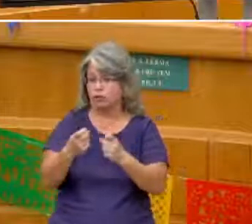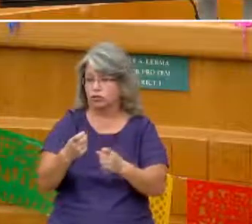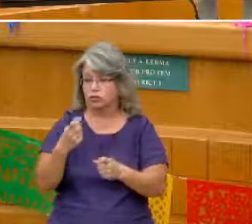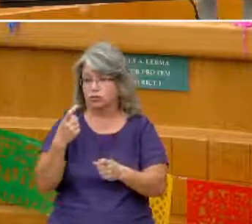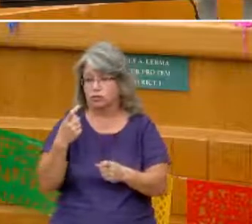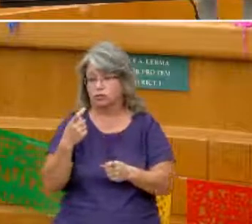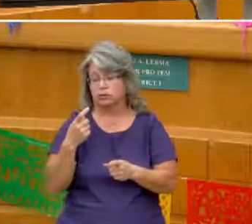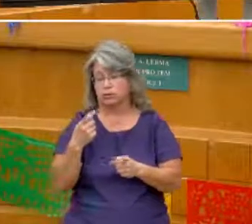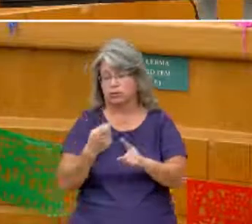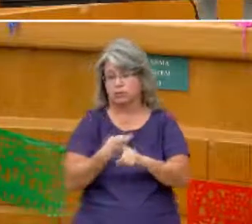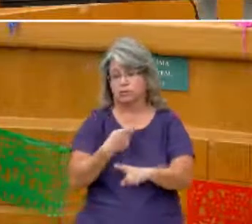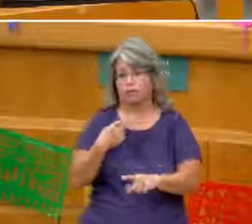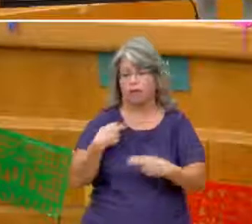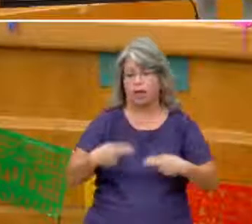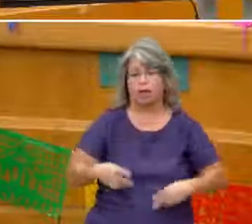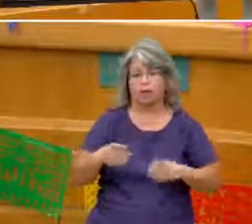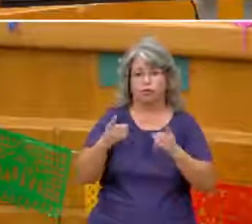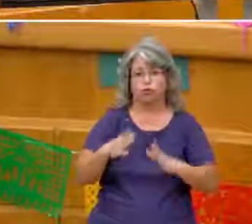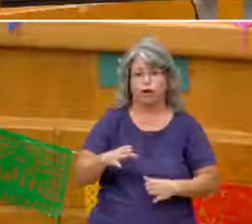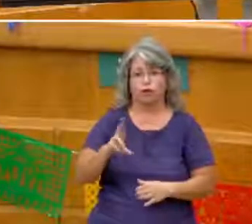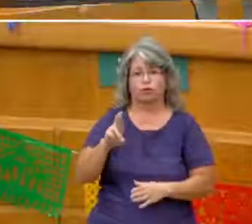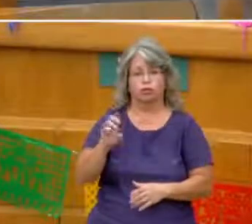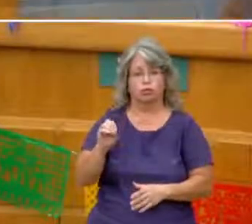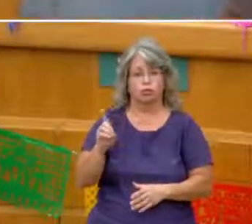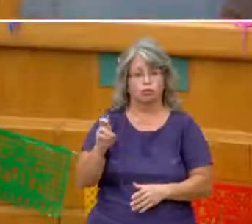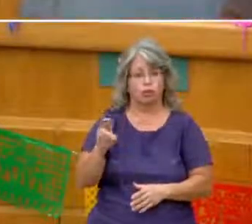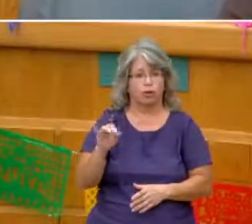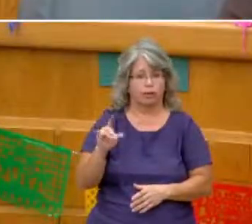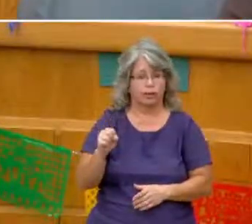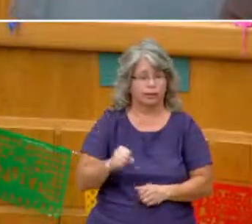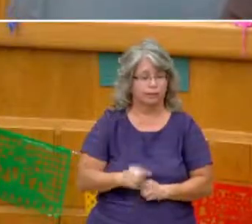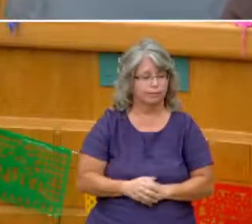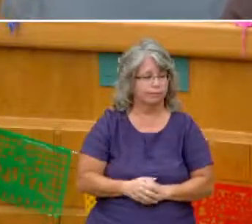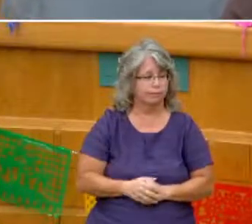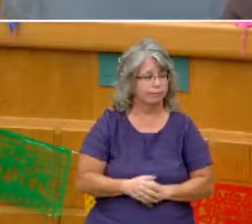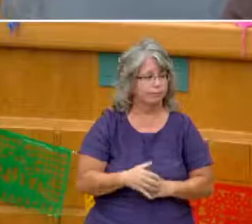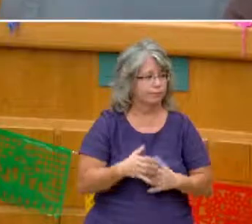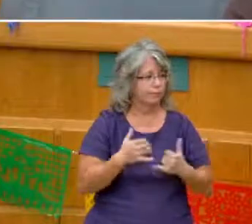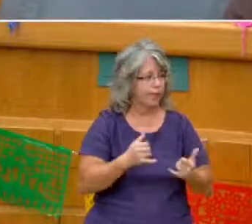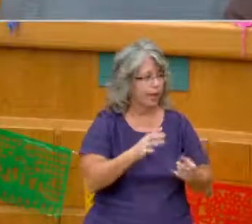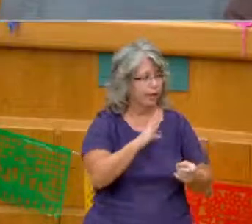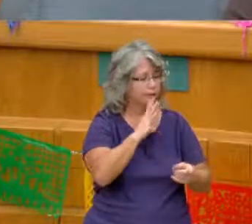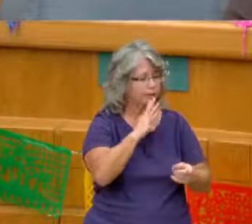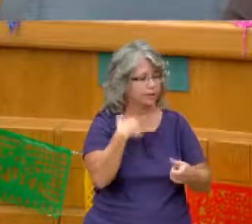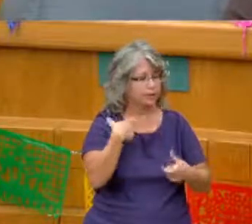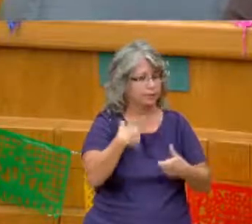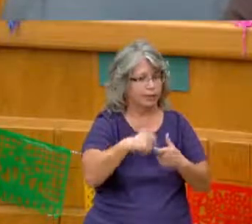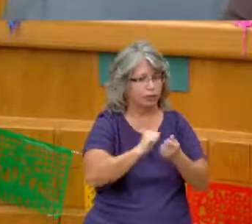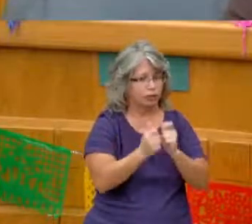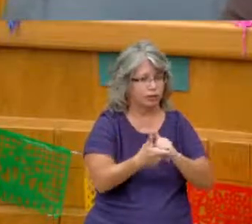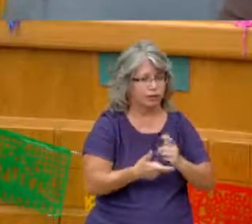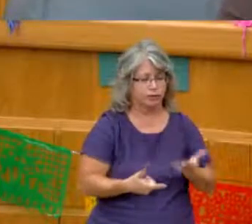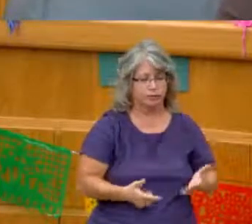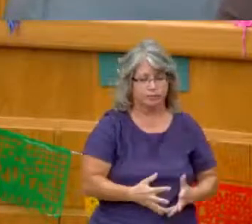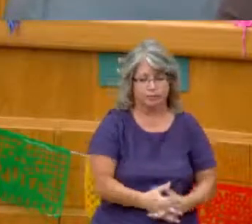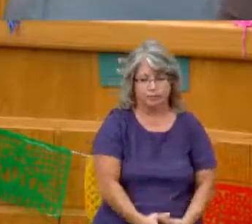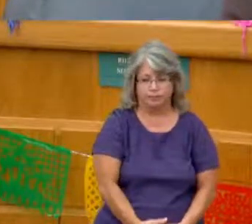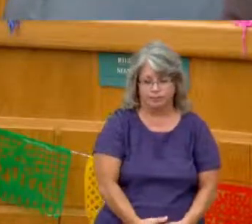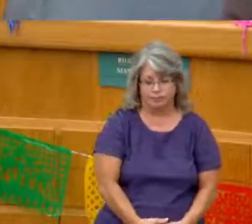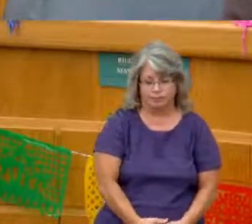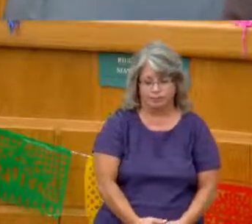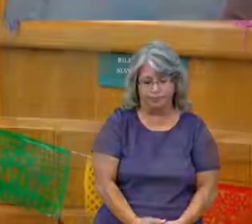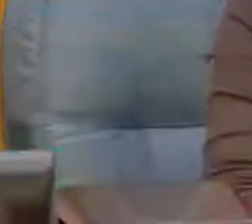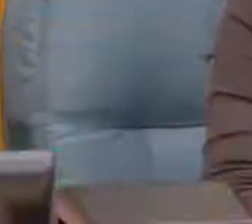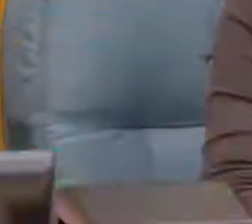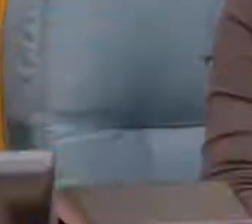contagiado por segunda ocasión de COVID es de 27 pacientes que estaban completamente vacunados y 229 personas no vacunadas contra el COVID.